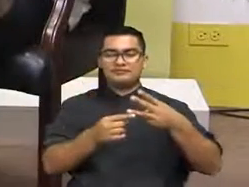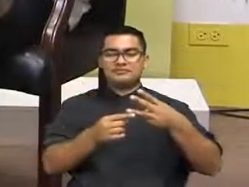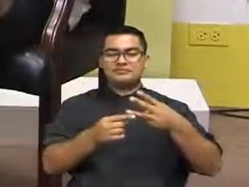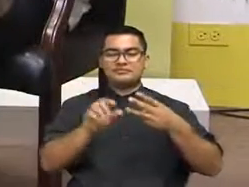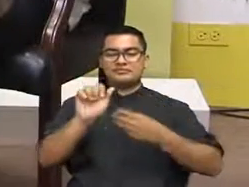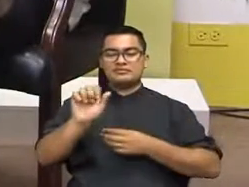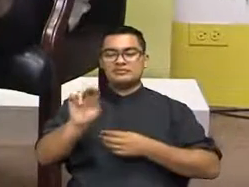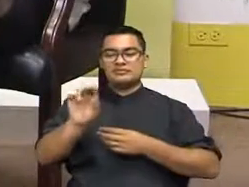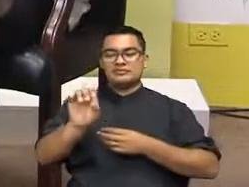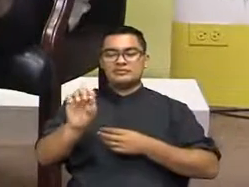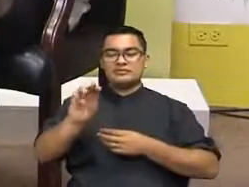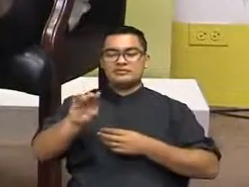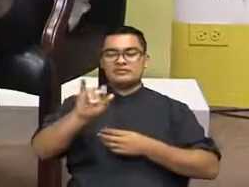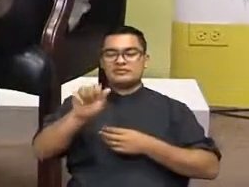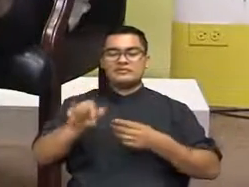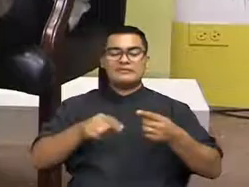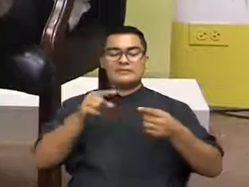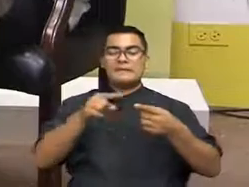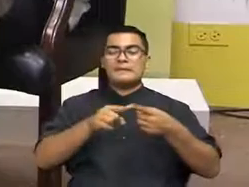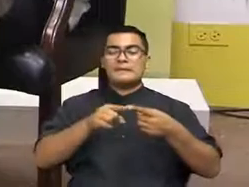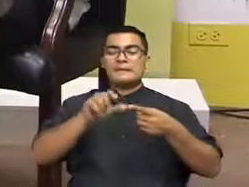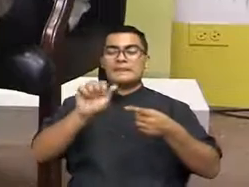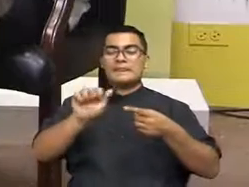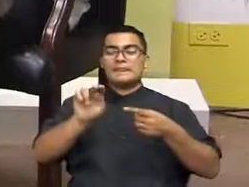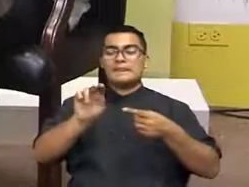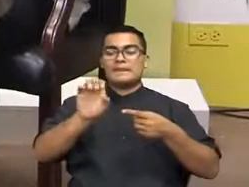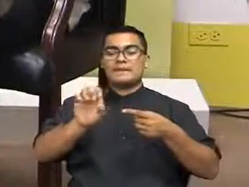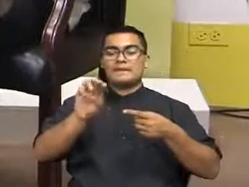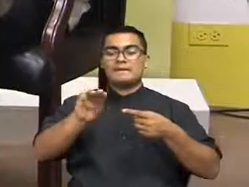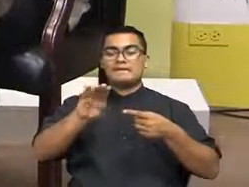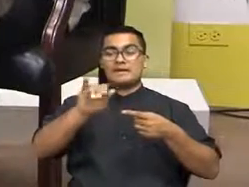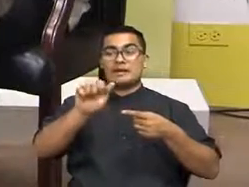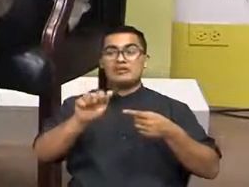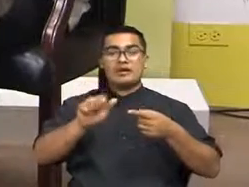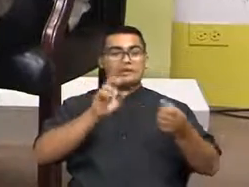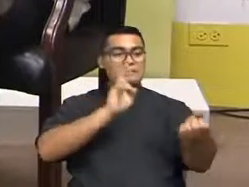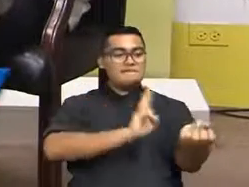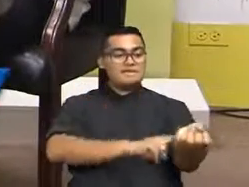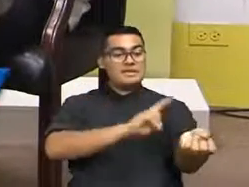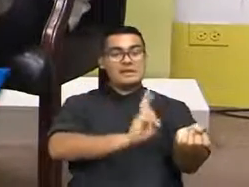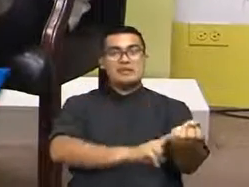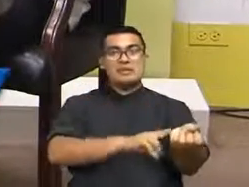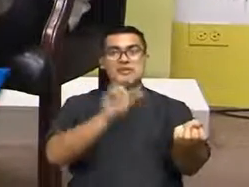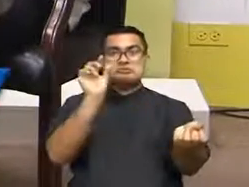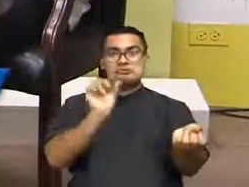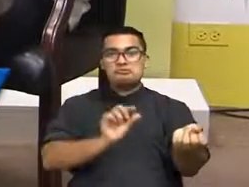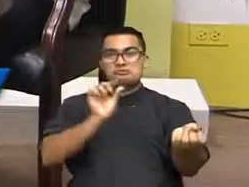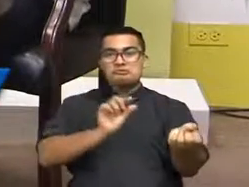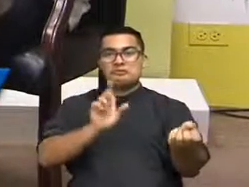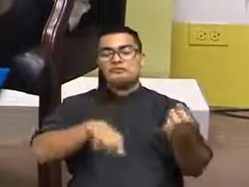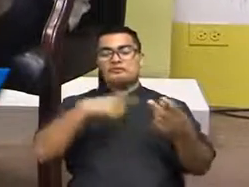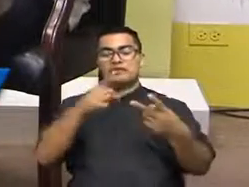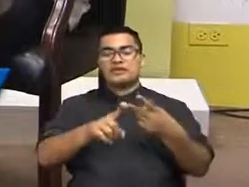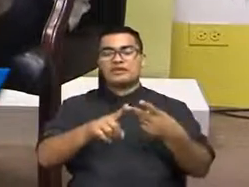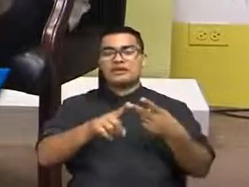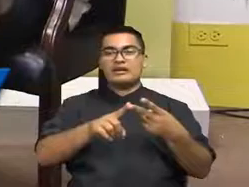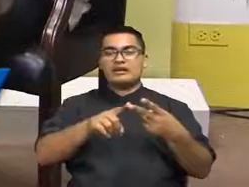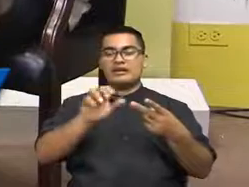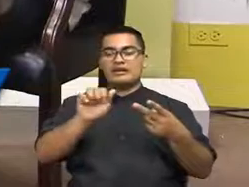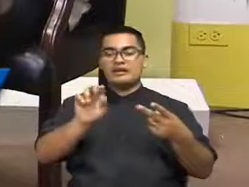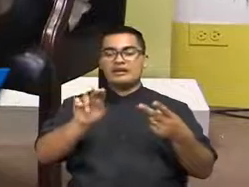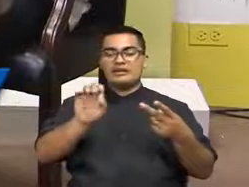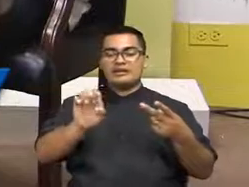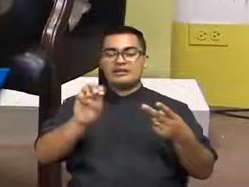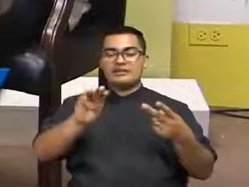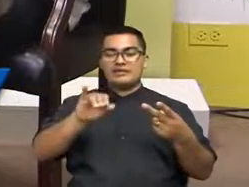de anemia, por ejemplo la anemia por deficiencia de B12, que es la que usted hablaba, la anemia por deficiencia de